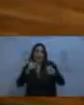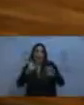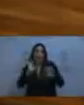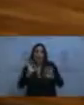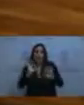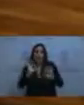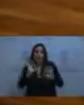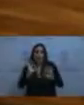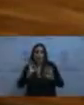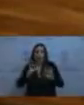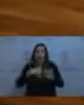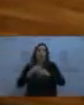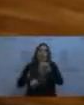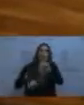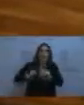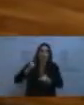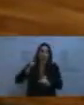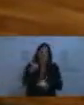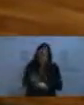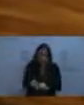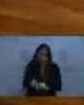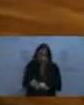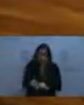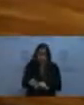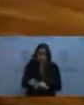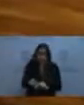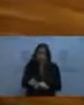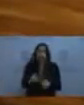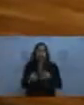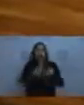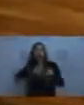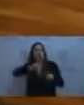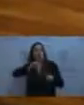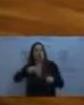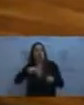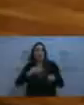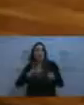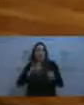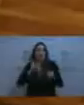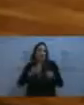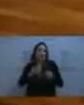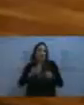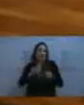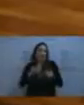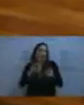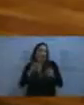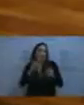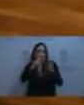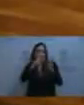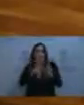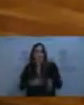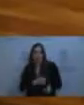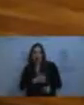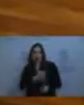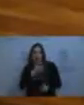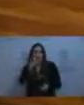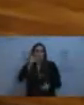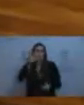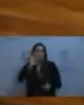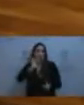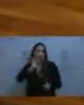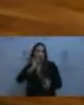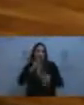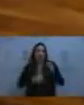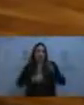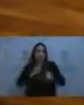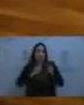estamos, sin perjuicio que después, a posteriori, pueda haber otro tipo de controles que pueda realizar la Intervención General, la Sindicatura de Cuentas y el Tribunal